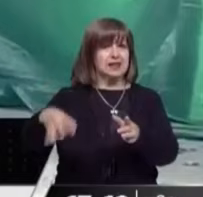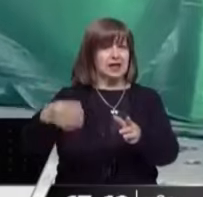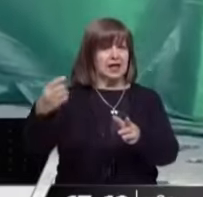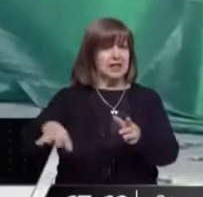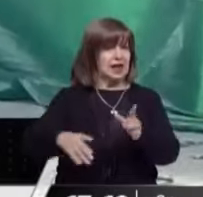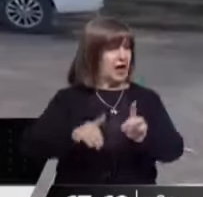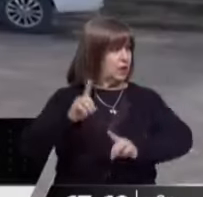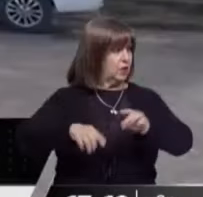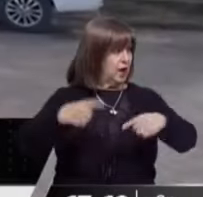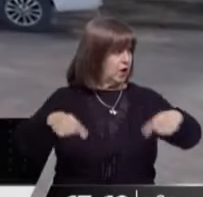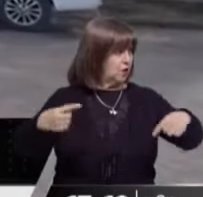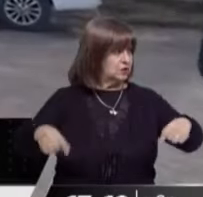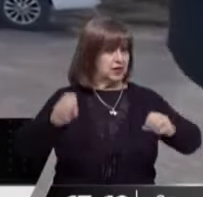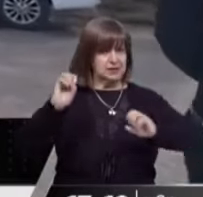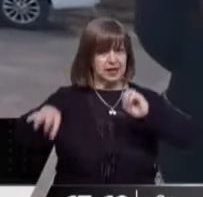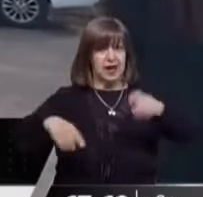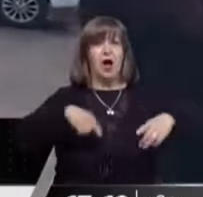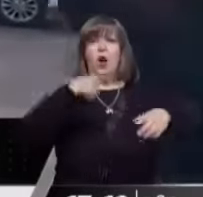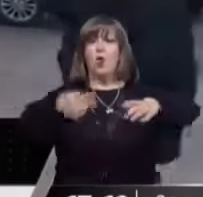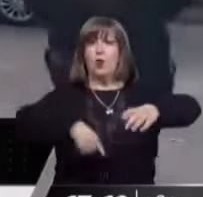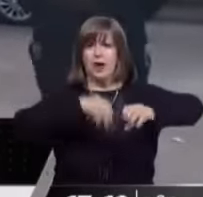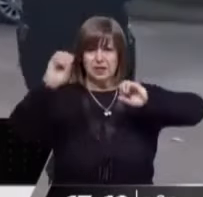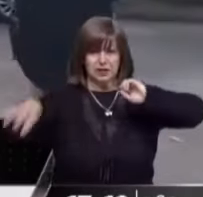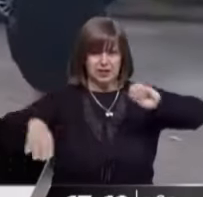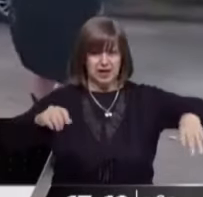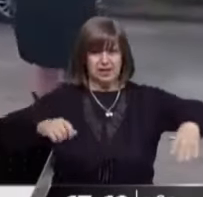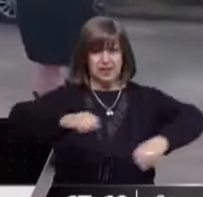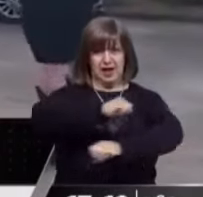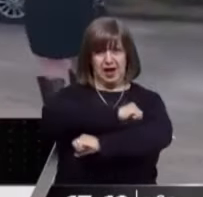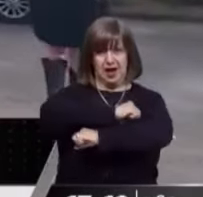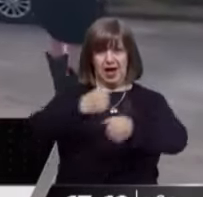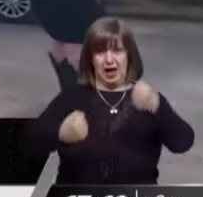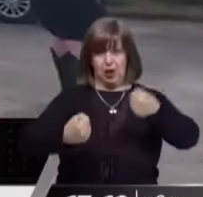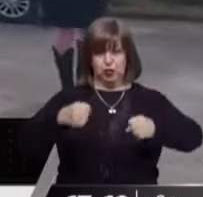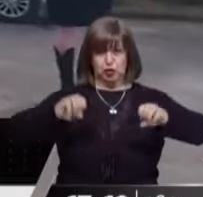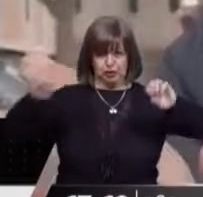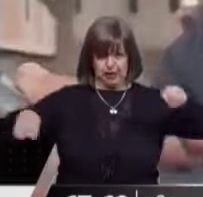algunos de los elementos que sustrajeron, como las cubiertas y otros elementos